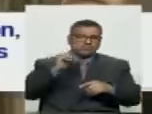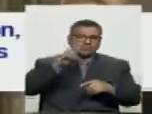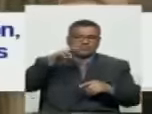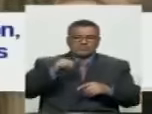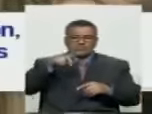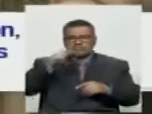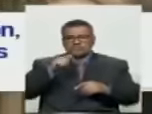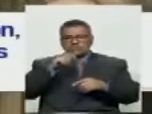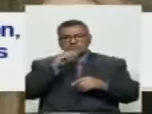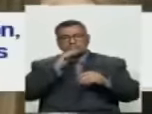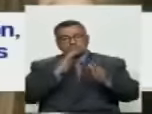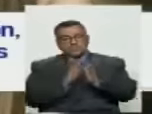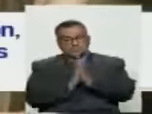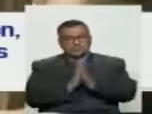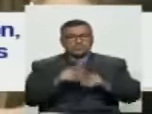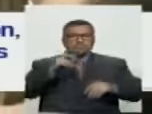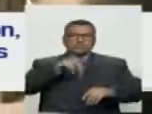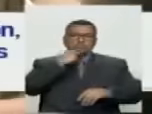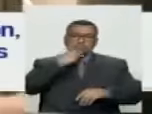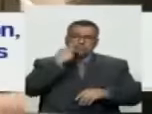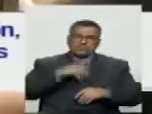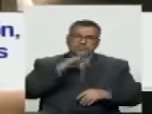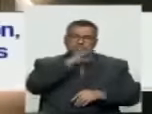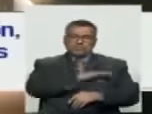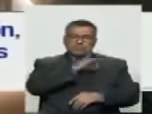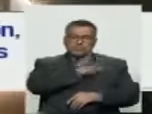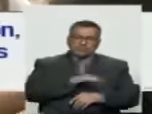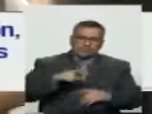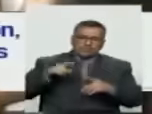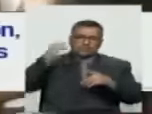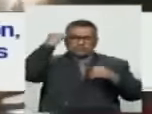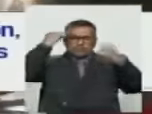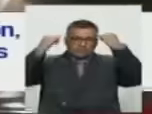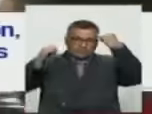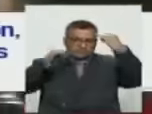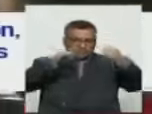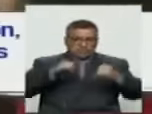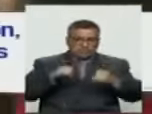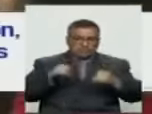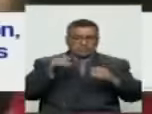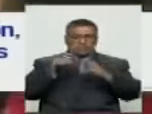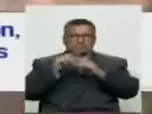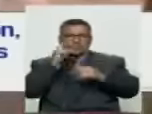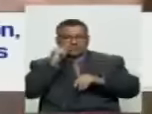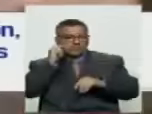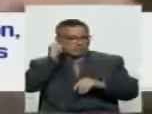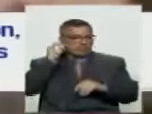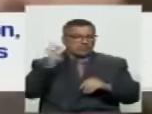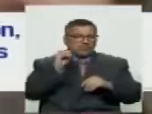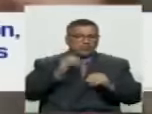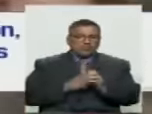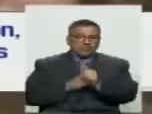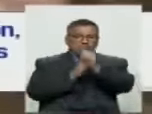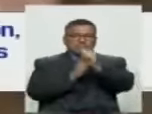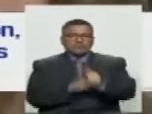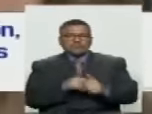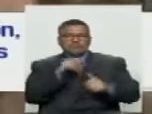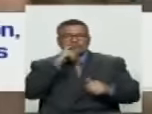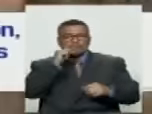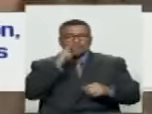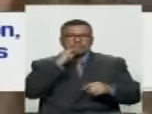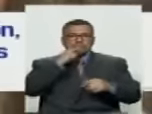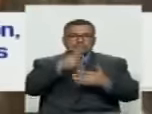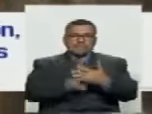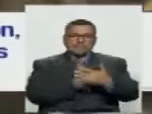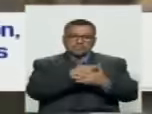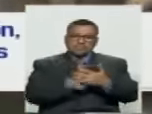étnicos, religiosos, políticos, sociales, ideológicos, de género, por orientación sexual,